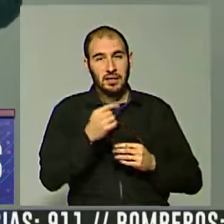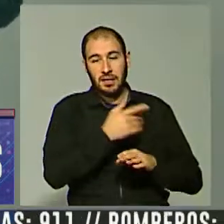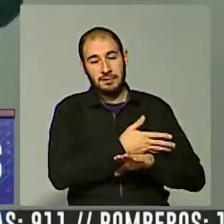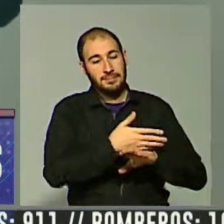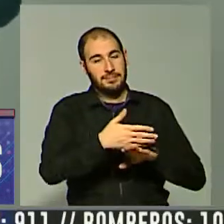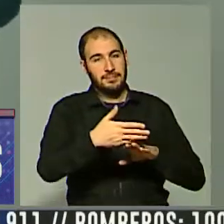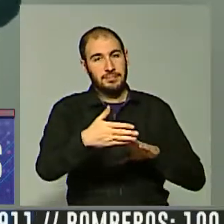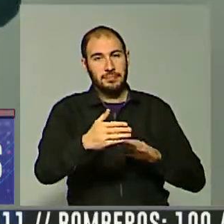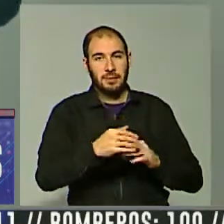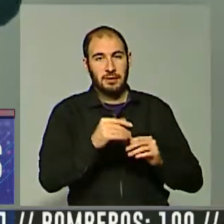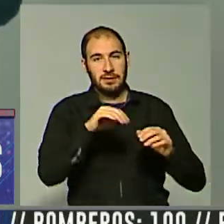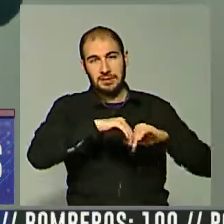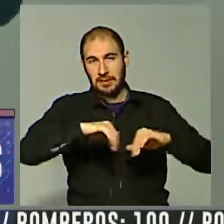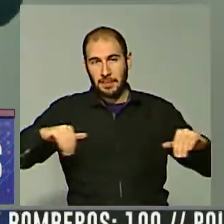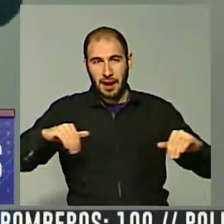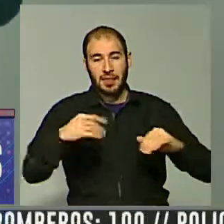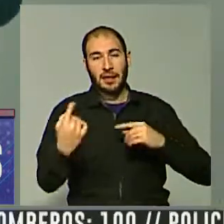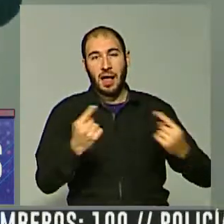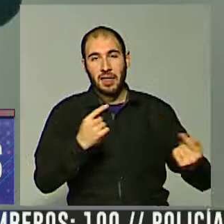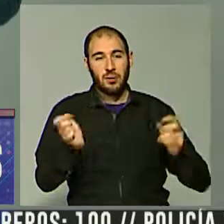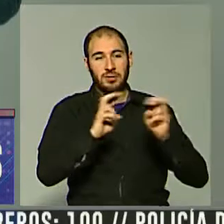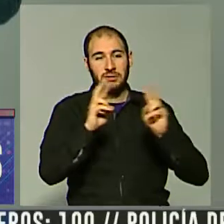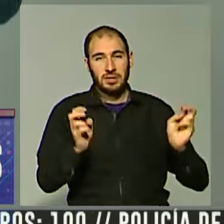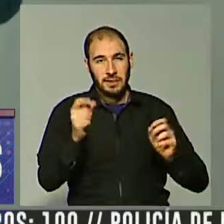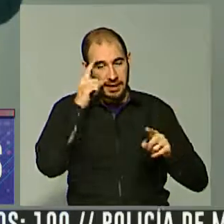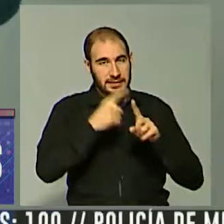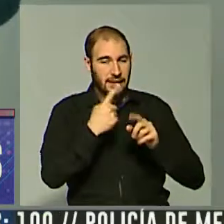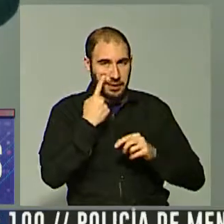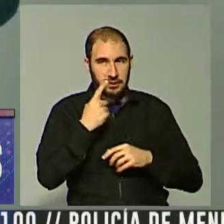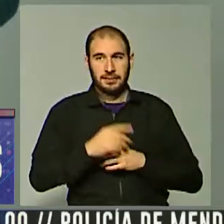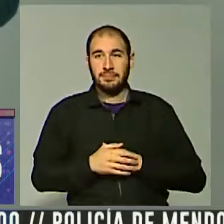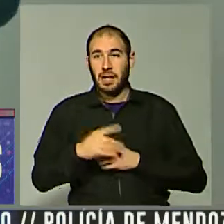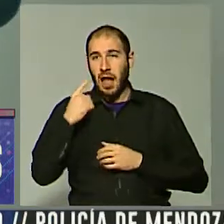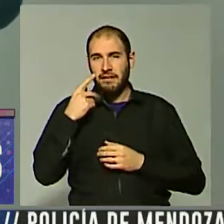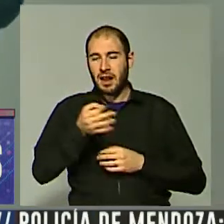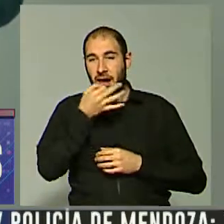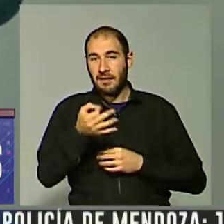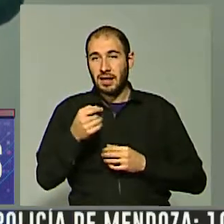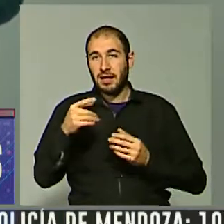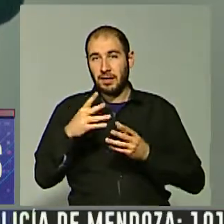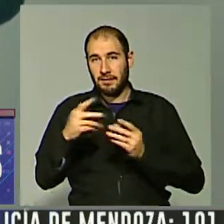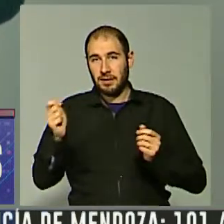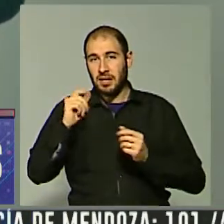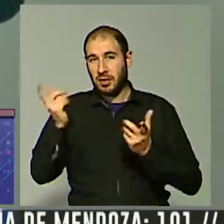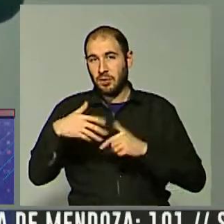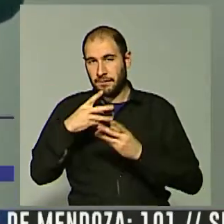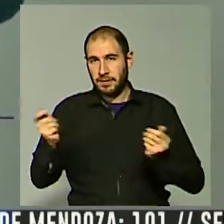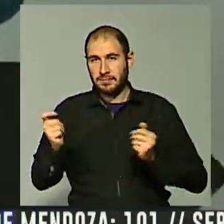forma separada cada una de las causas que tiene el exintendente. Bueno, vamos a ver lo que decía a la salida de esta